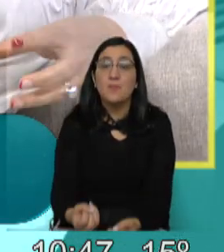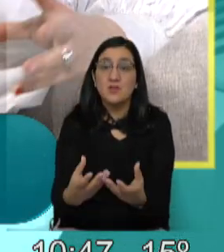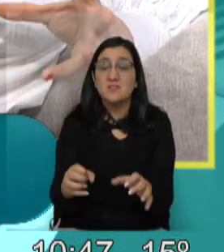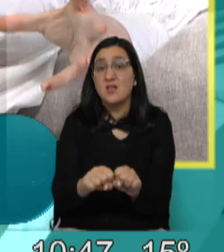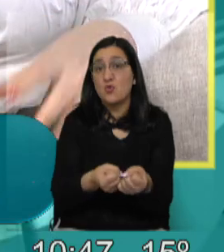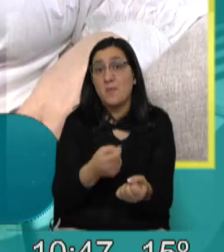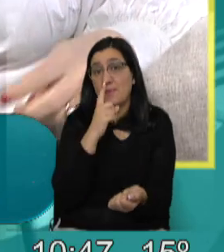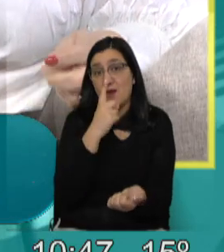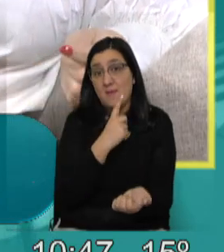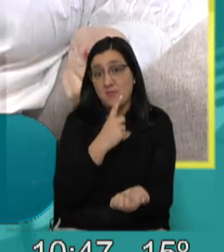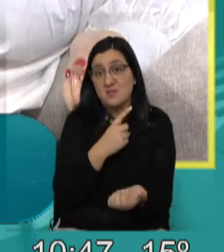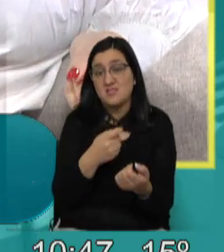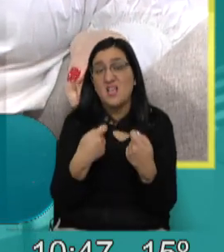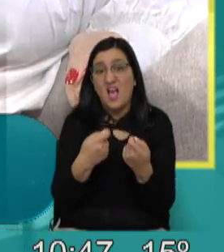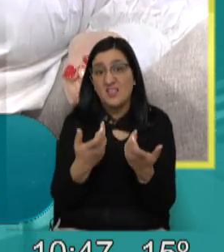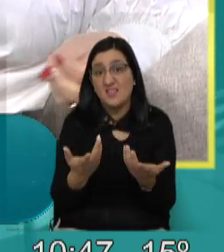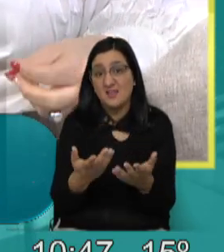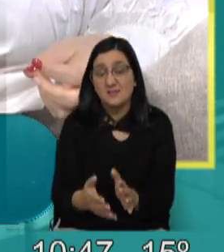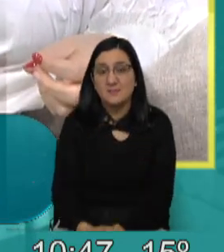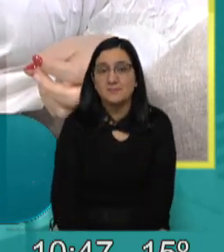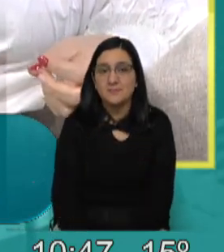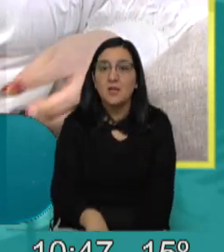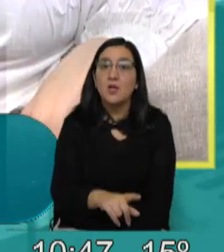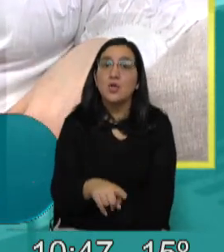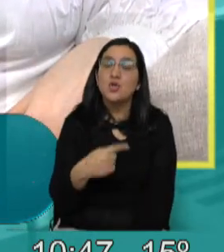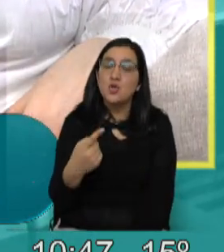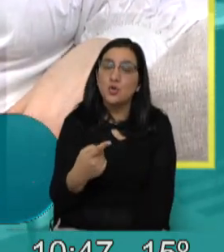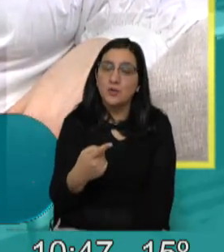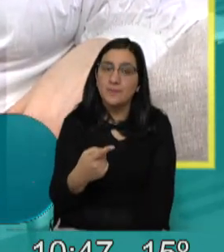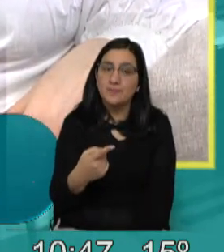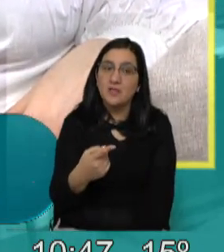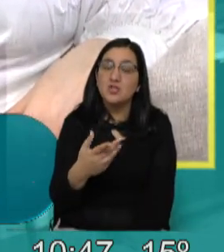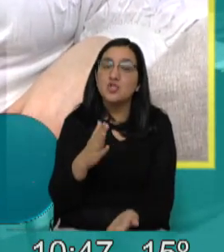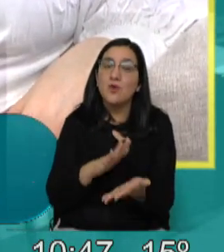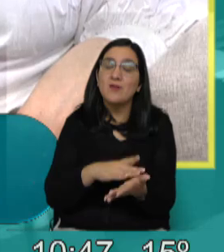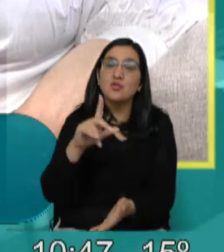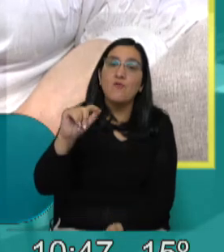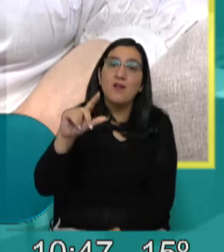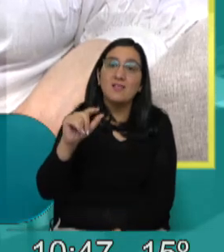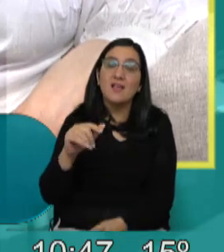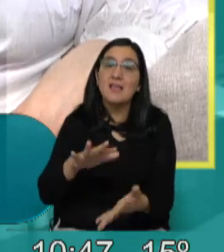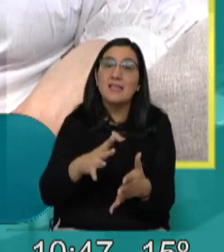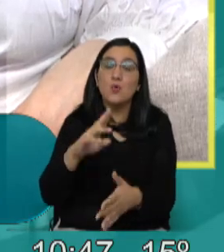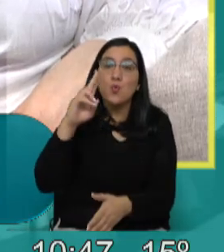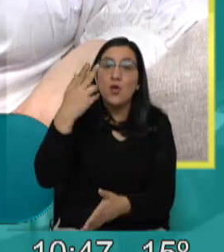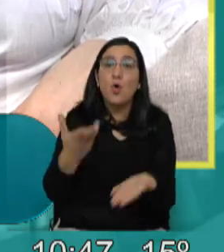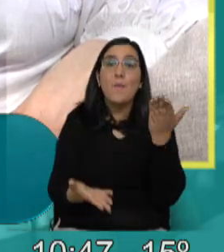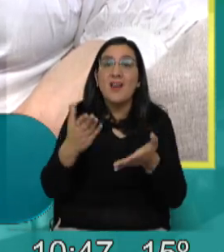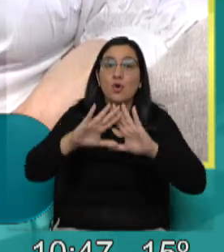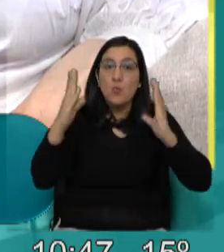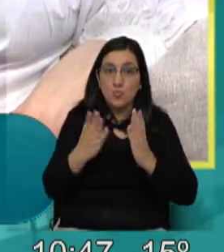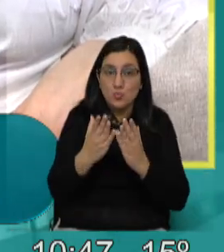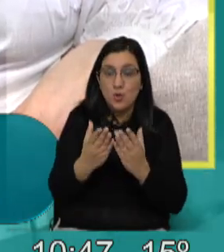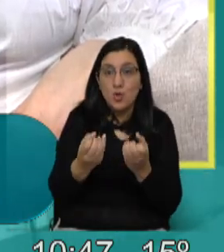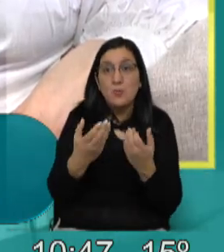toque y la, claro. y la desgastás al toque la prenda. Y tengo otra consulta en sí. relación a las liquidaciones. ¿Cómo sí. estamos Uruguay en relación al mundo? Porque también, no sé si es